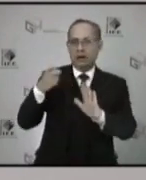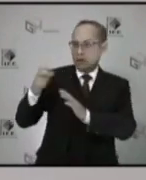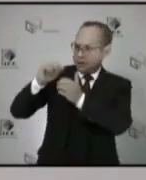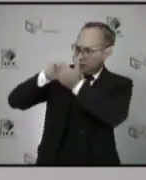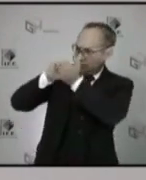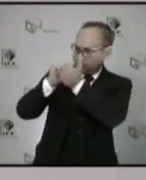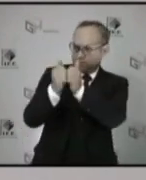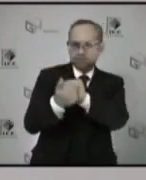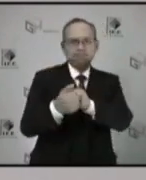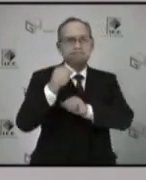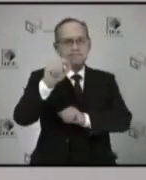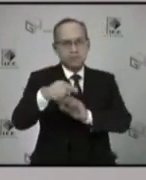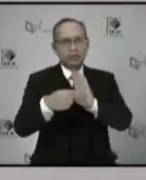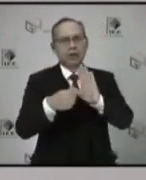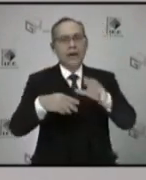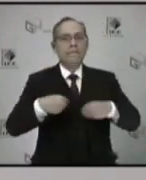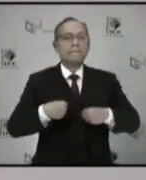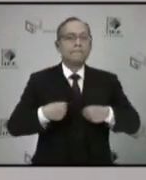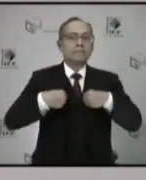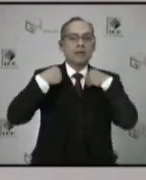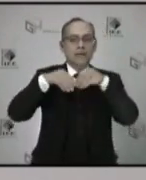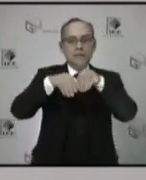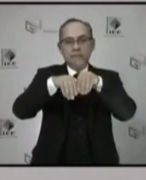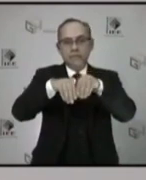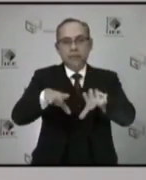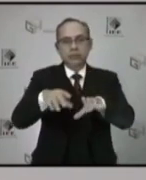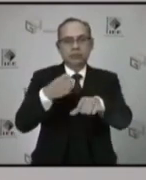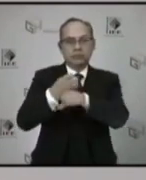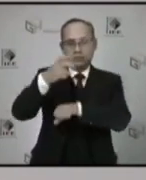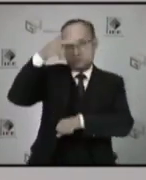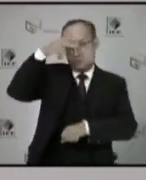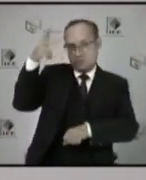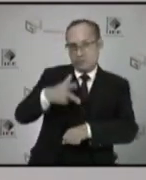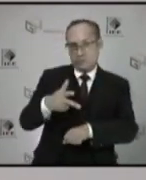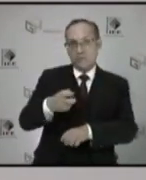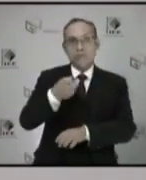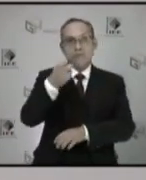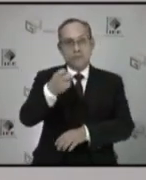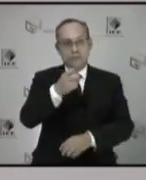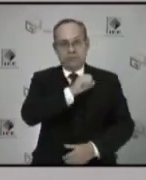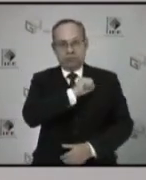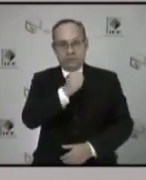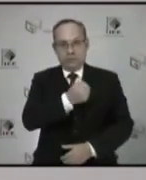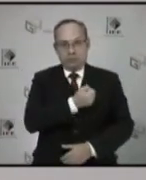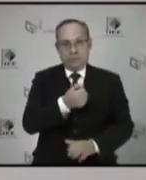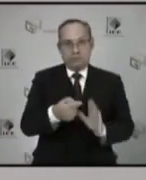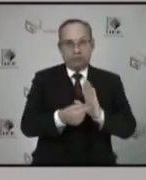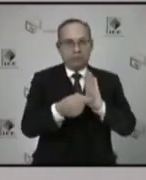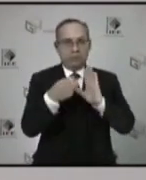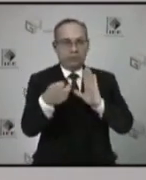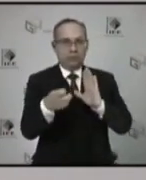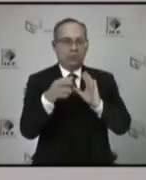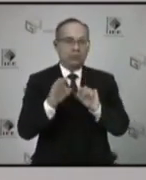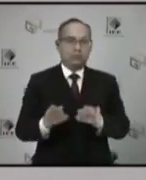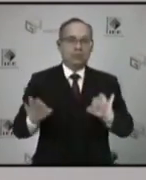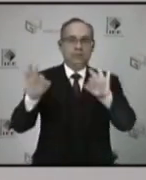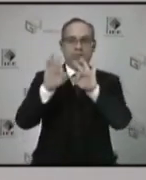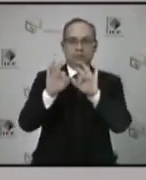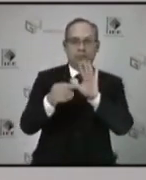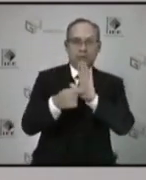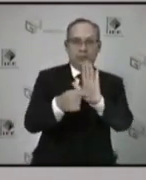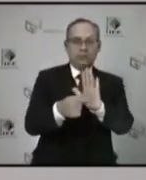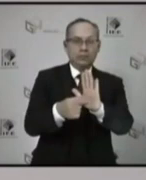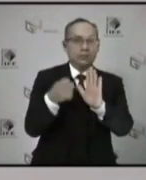la vida pública en el Estado de Hidalgo. Y la salud es fundamental. No se puede